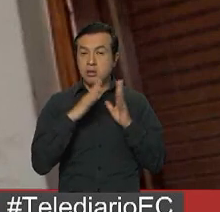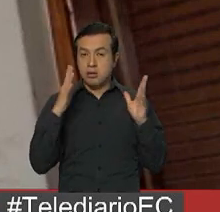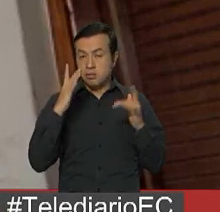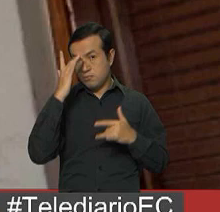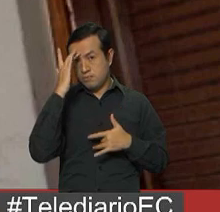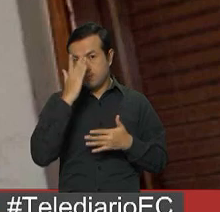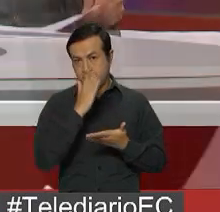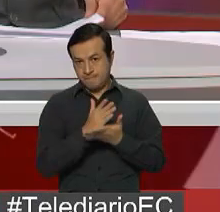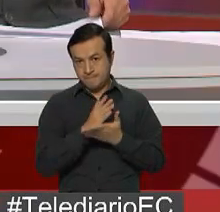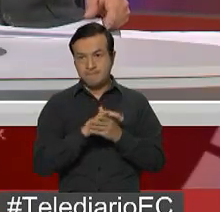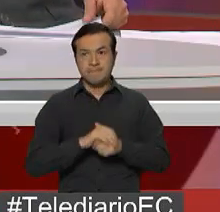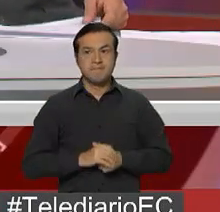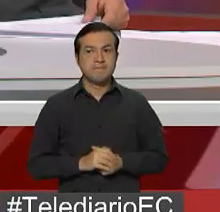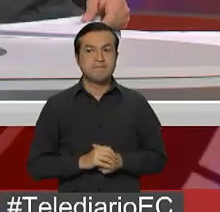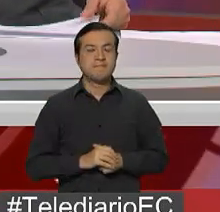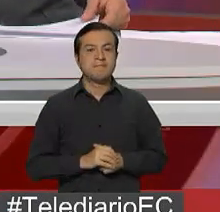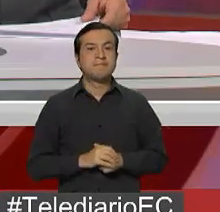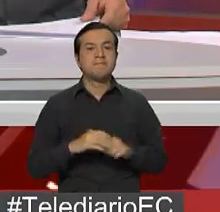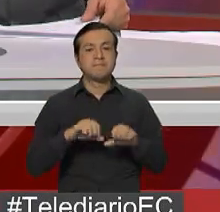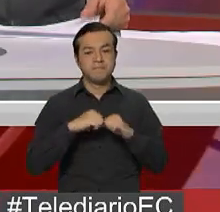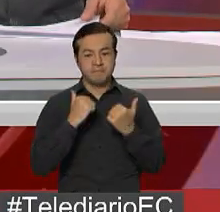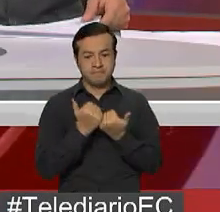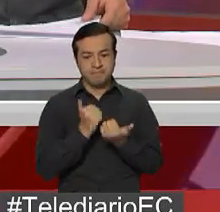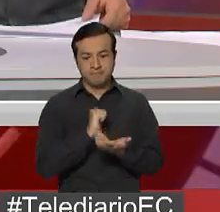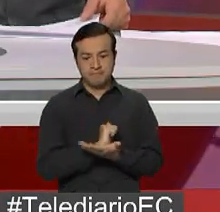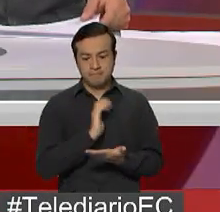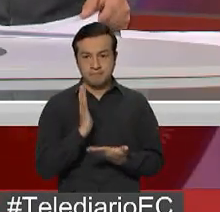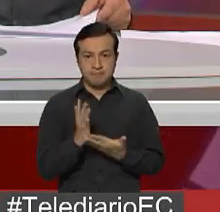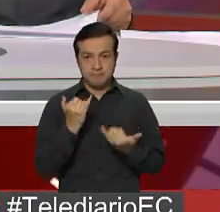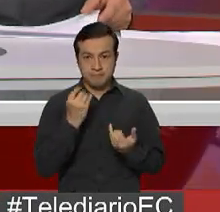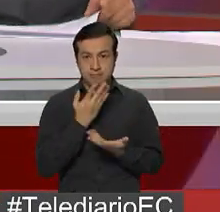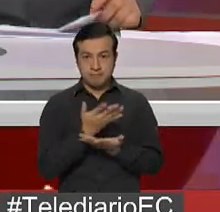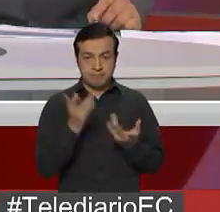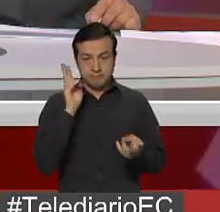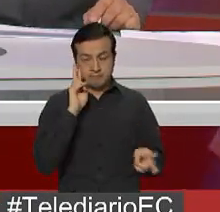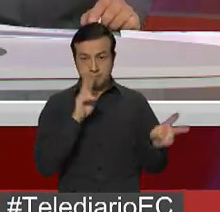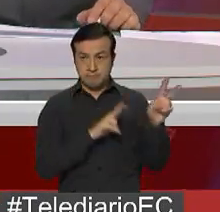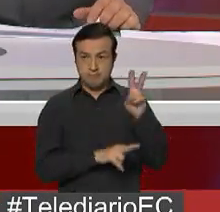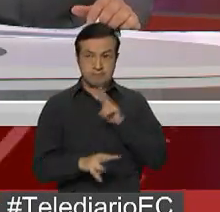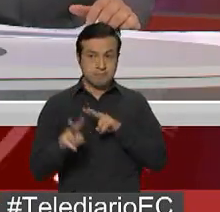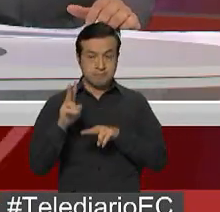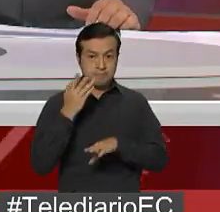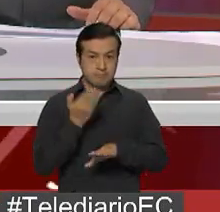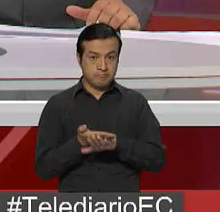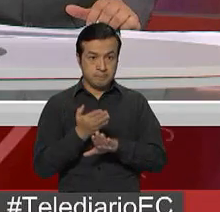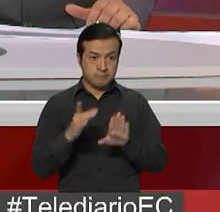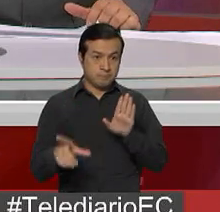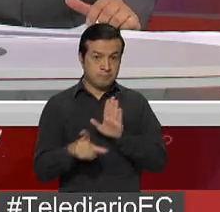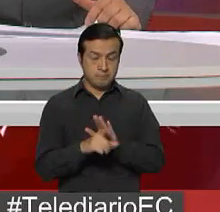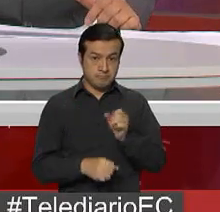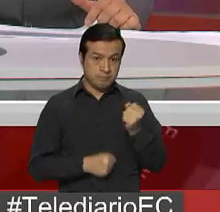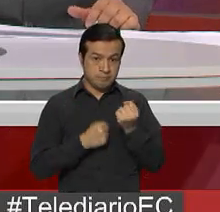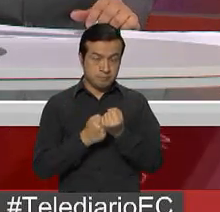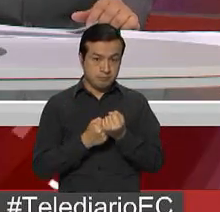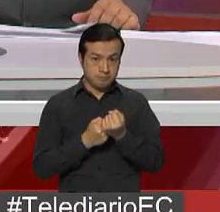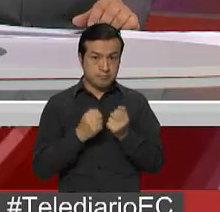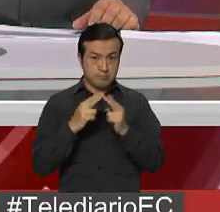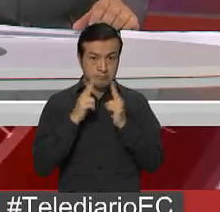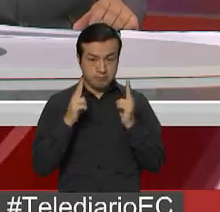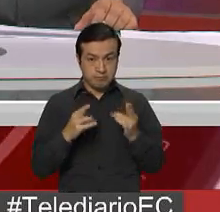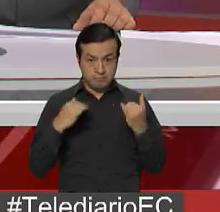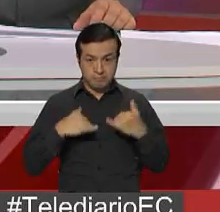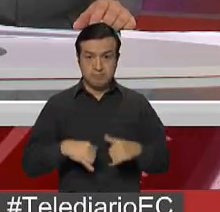doctor zambrano hay en la asamblea nacional en este momento un análisis de esta propuesta de ley de apoyo humanitario que ha